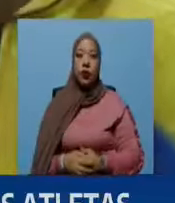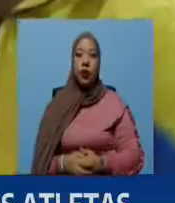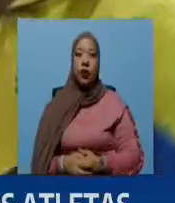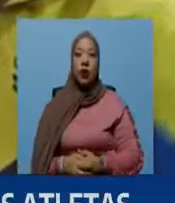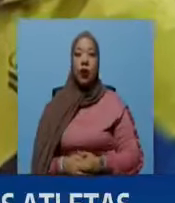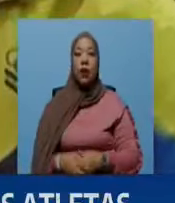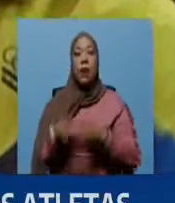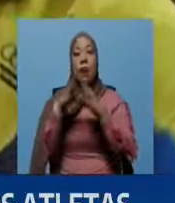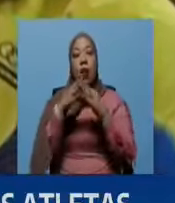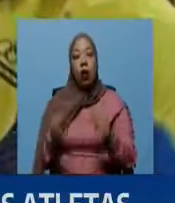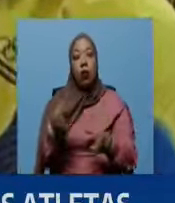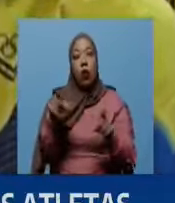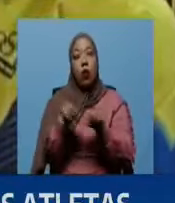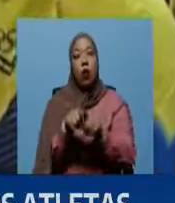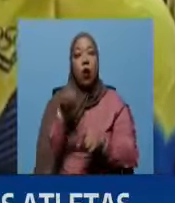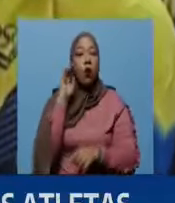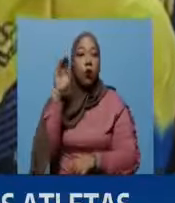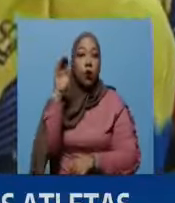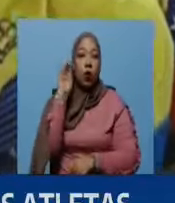que van todos para allá.